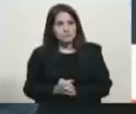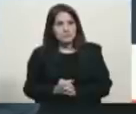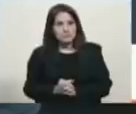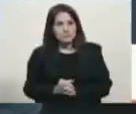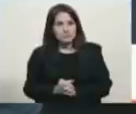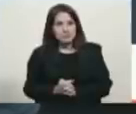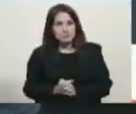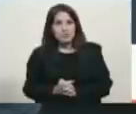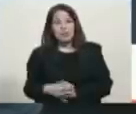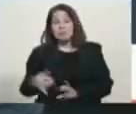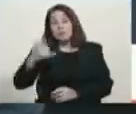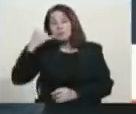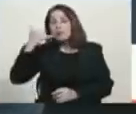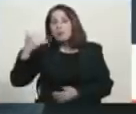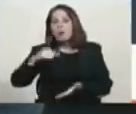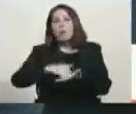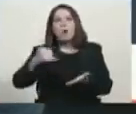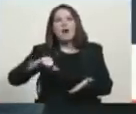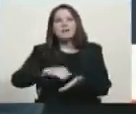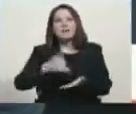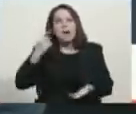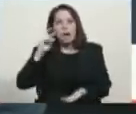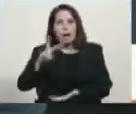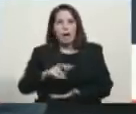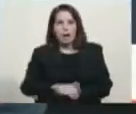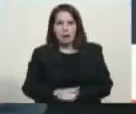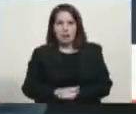Dame tu número de WhatsApp.